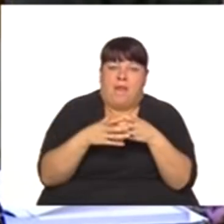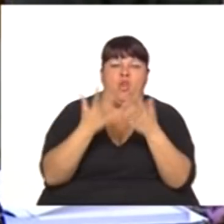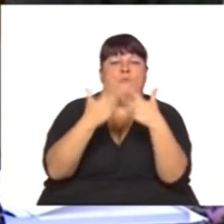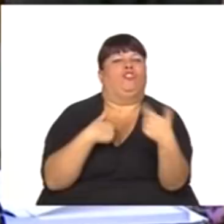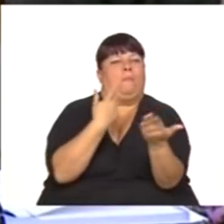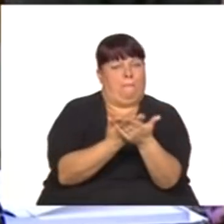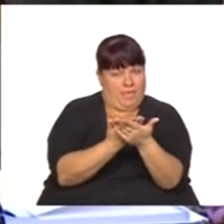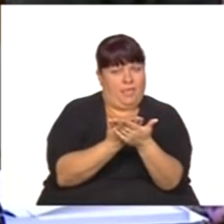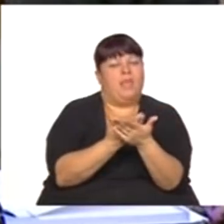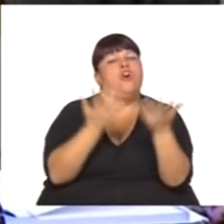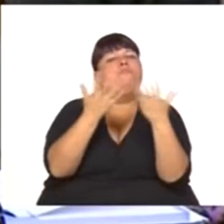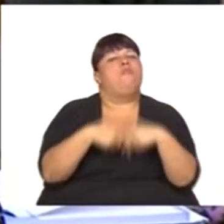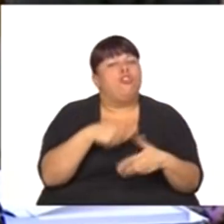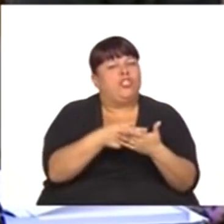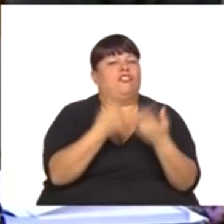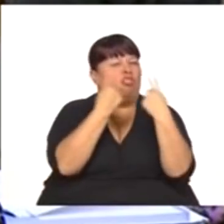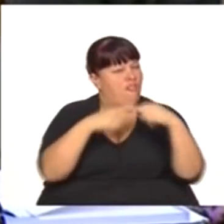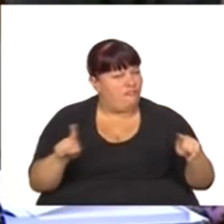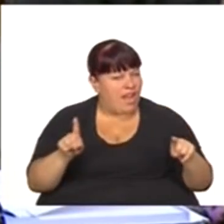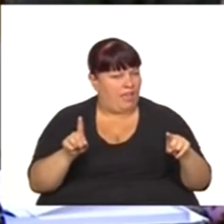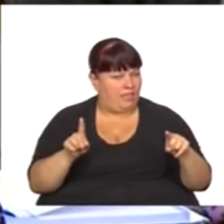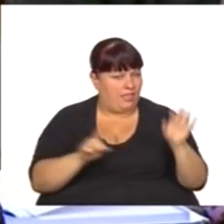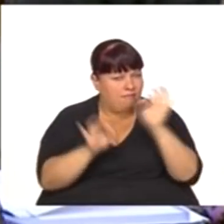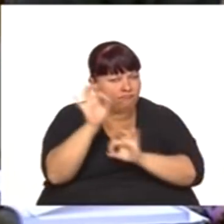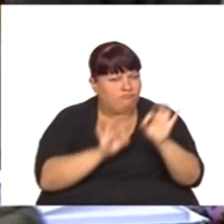un proyecto que hace cosas distintas.